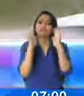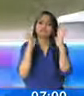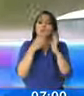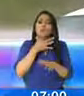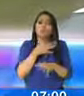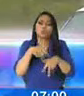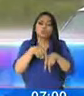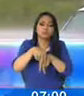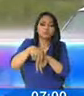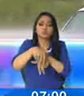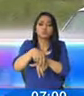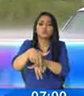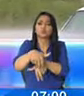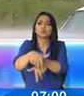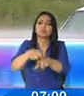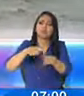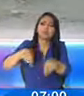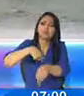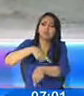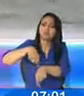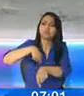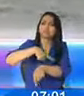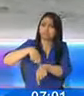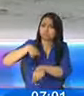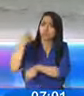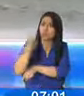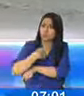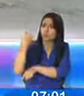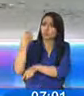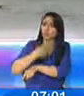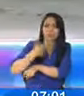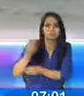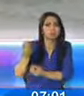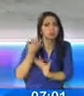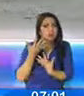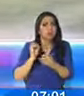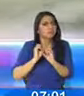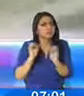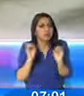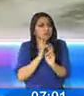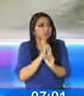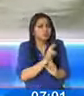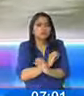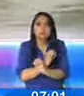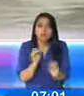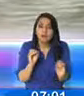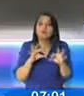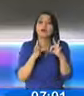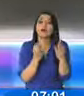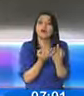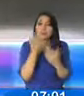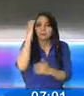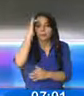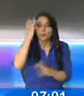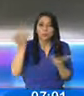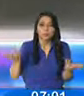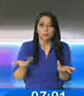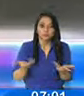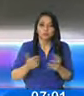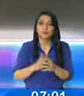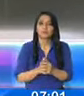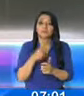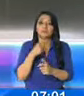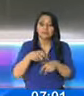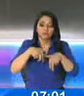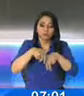pero en esta ocasión pasaron las horas y los días y no había un reporte del lugar donde estaban y empezó la preocupación se encontraba en una travesía